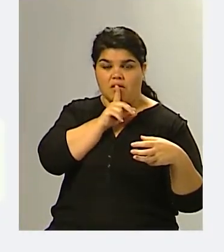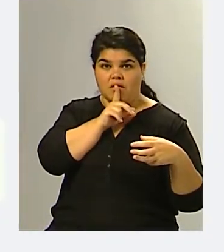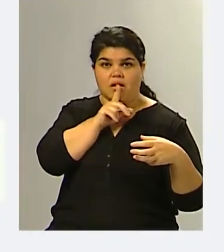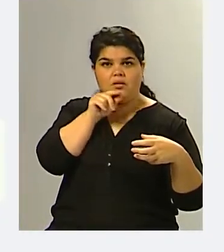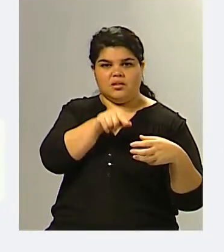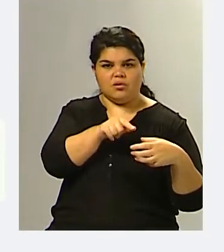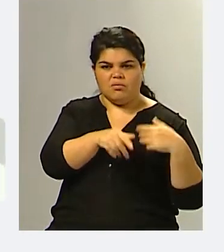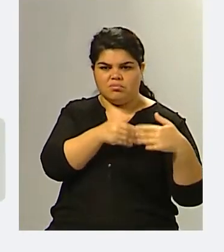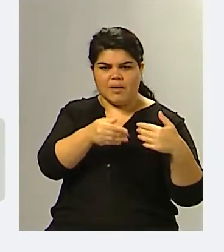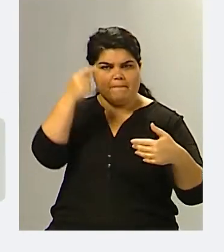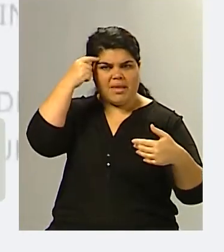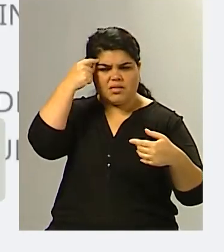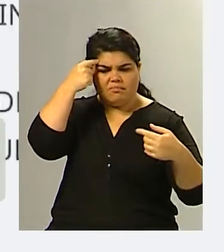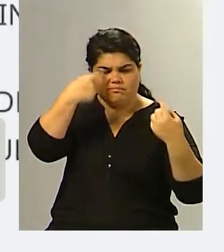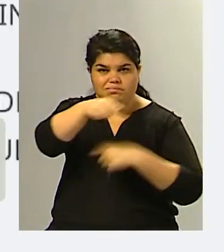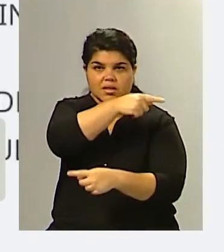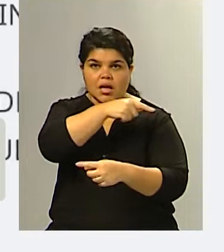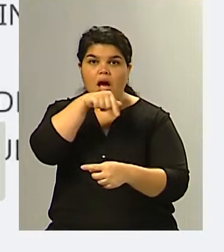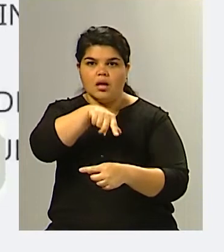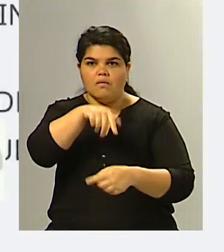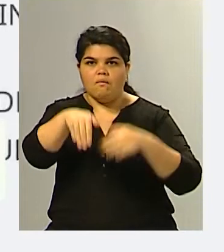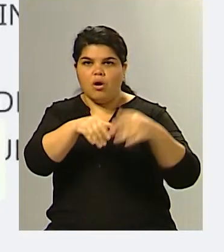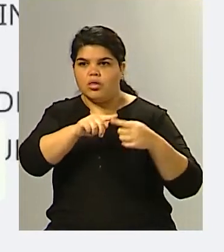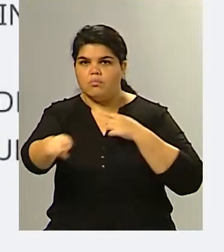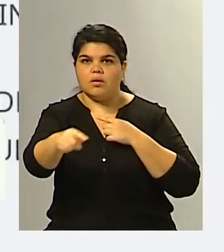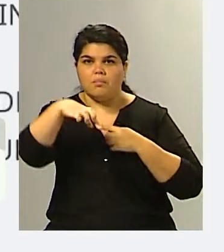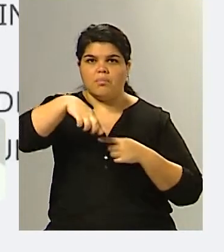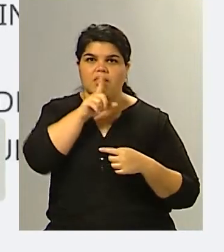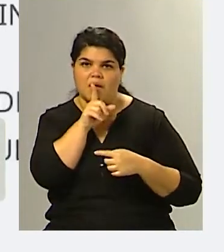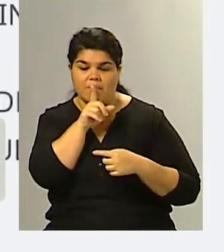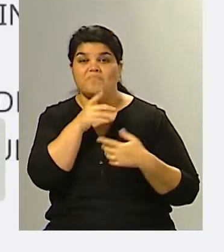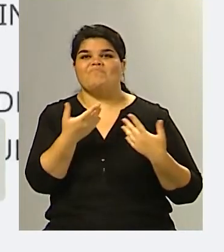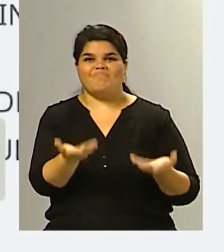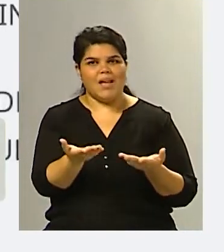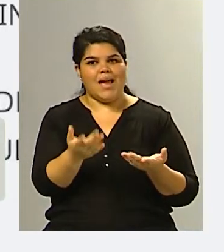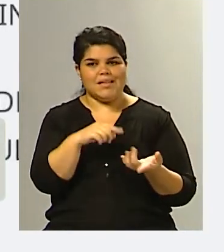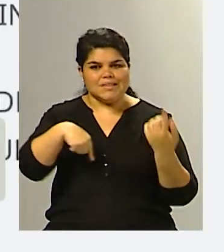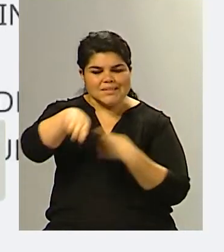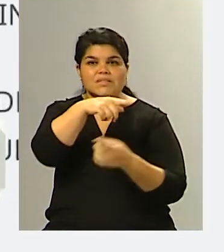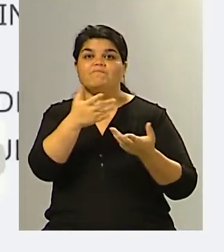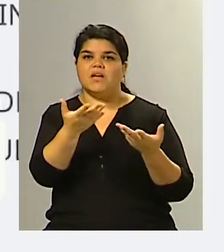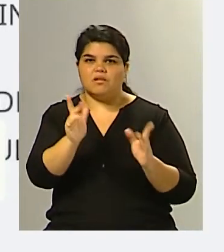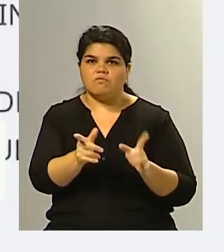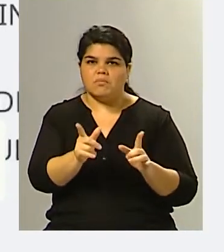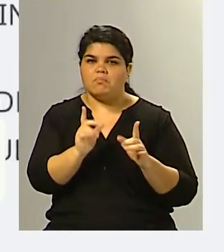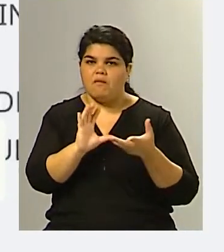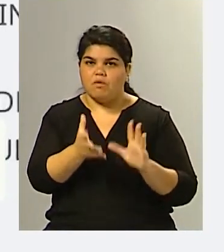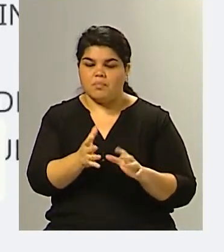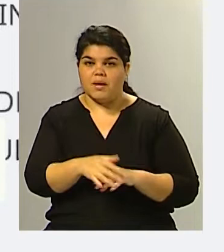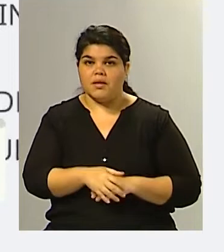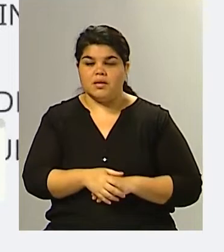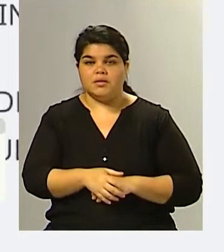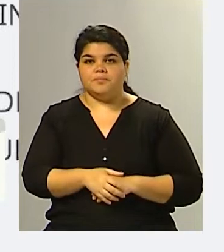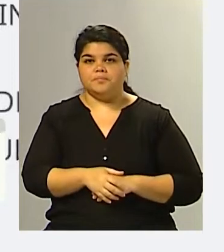Yo creo que ahí estuvo la pequeña diferencia que tuvo. Como les habrán dicho, vine a hacer tanto previo a la